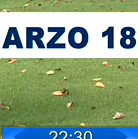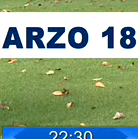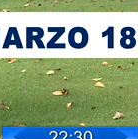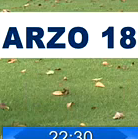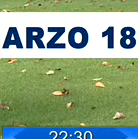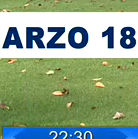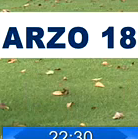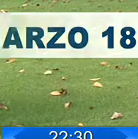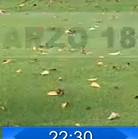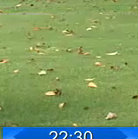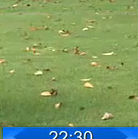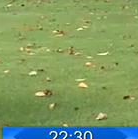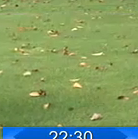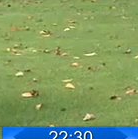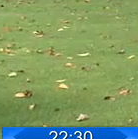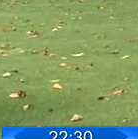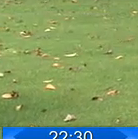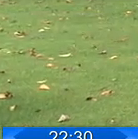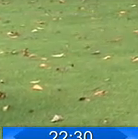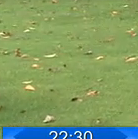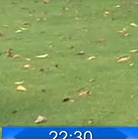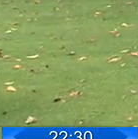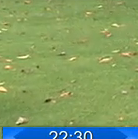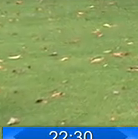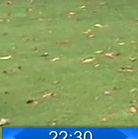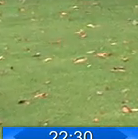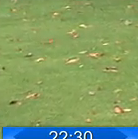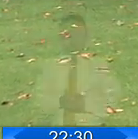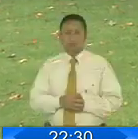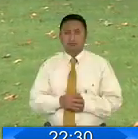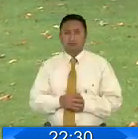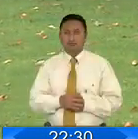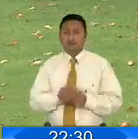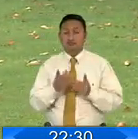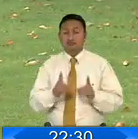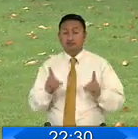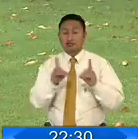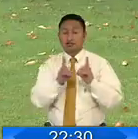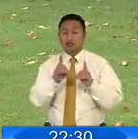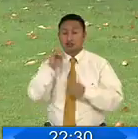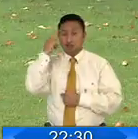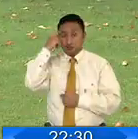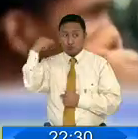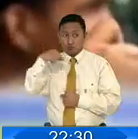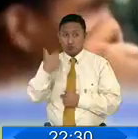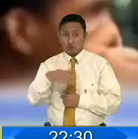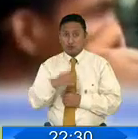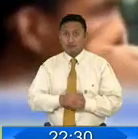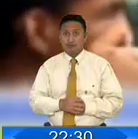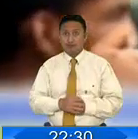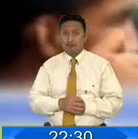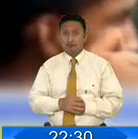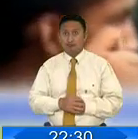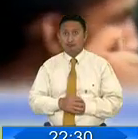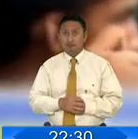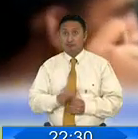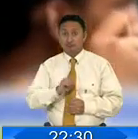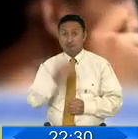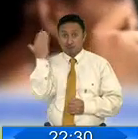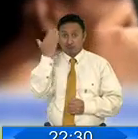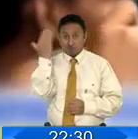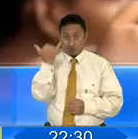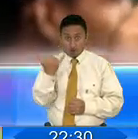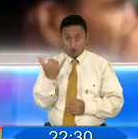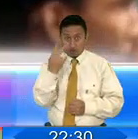México y Estados Unidos. Cifras que sin duda ponen en alerta al gobierno de Joe Biden. Podía ver televisión,